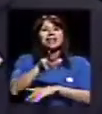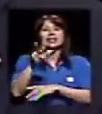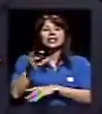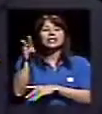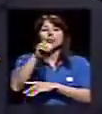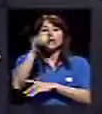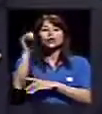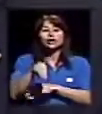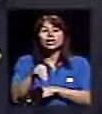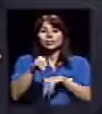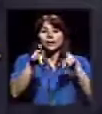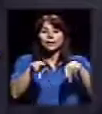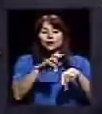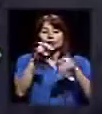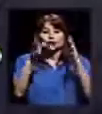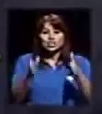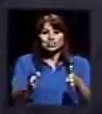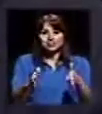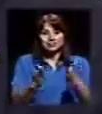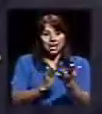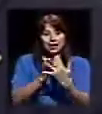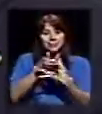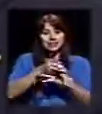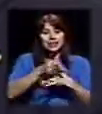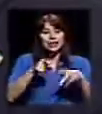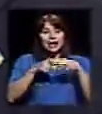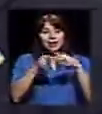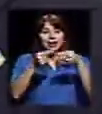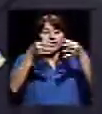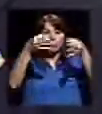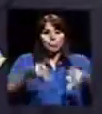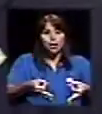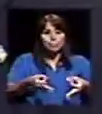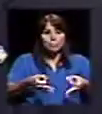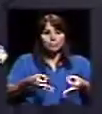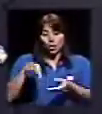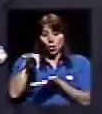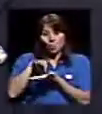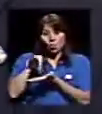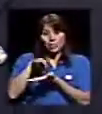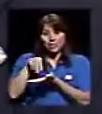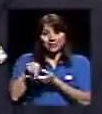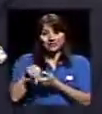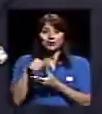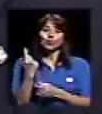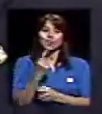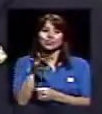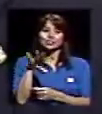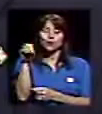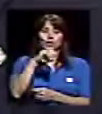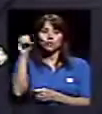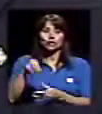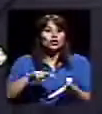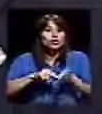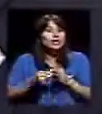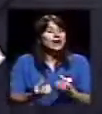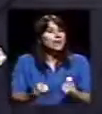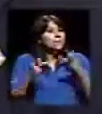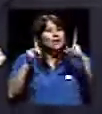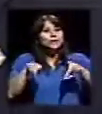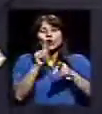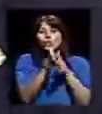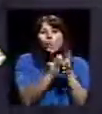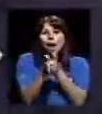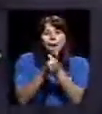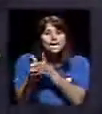crédito formal, y en el caso de las cuentas corrientes apenas un 50%. Y mucho de eso centralizado en